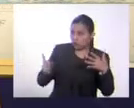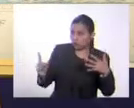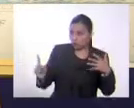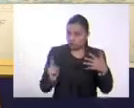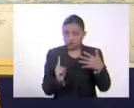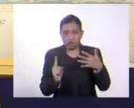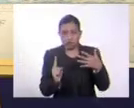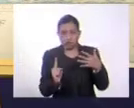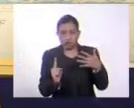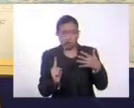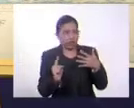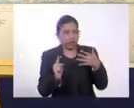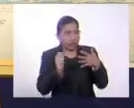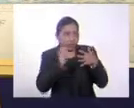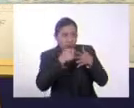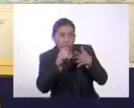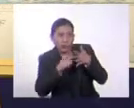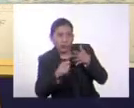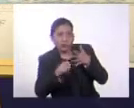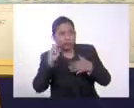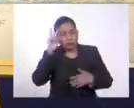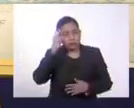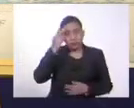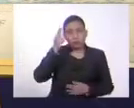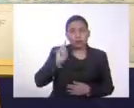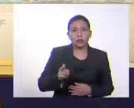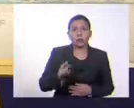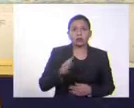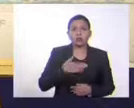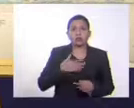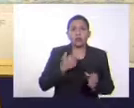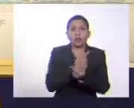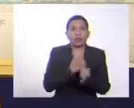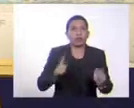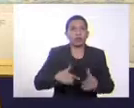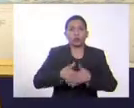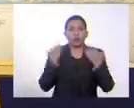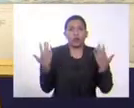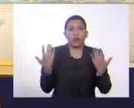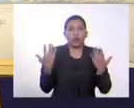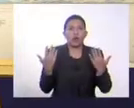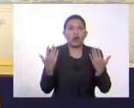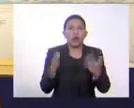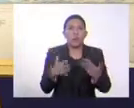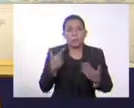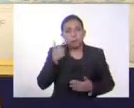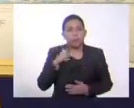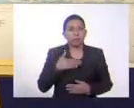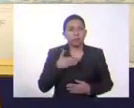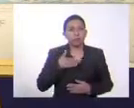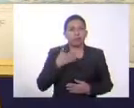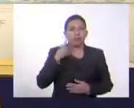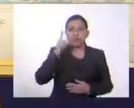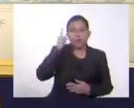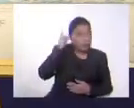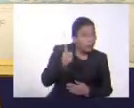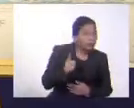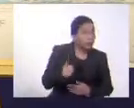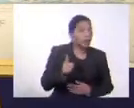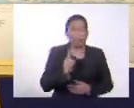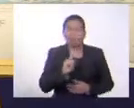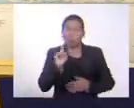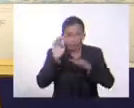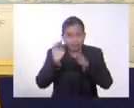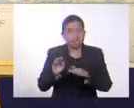que aplico una sanción o una condena, pero también la ejecuto. Entonces se pierden las libertades y